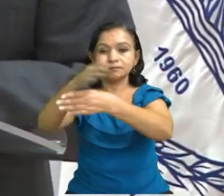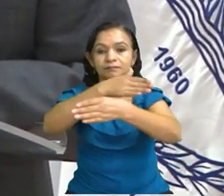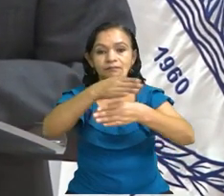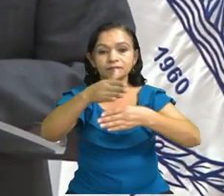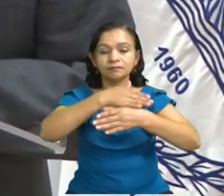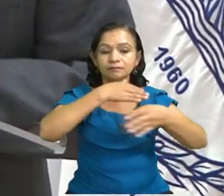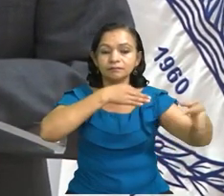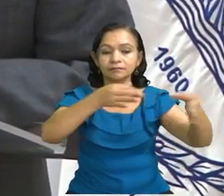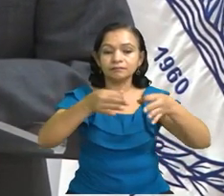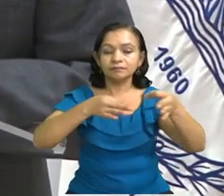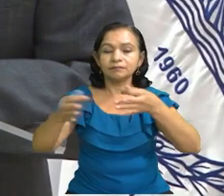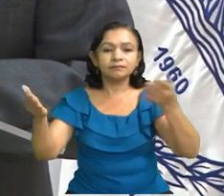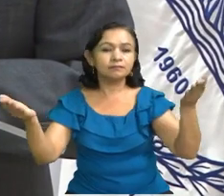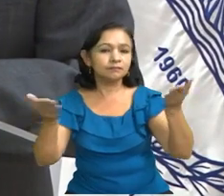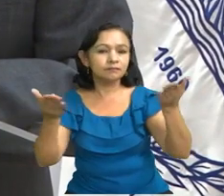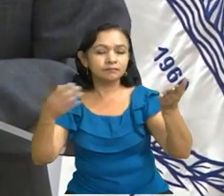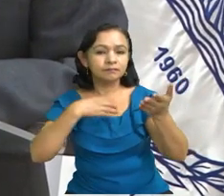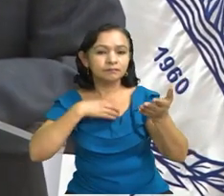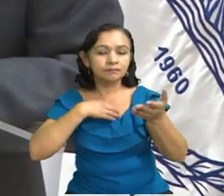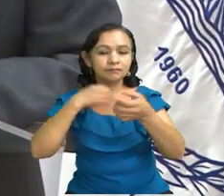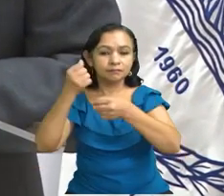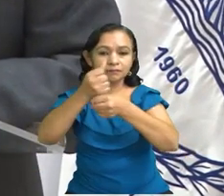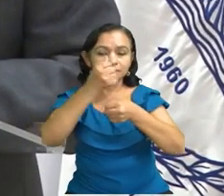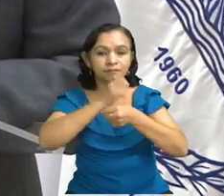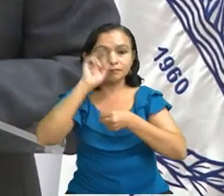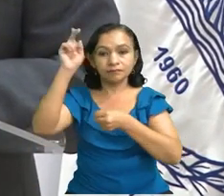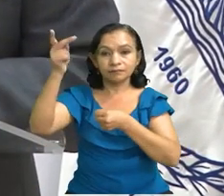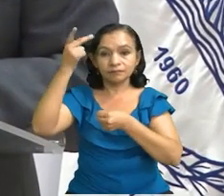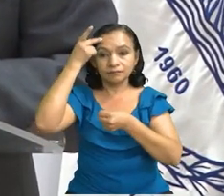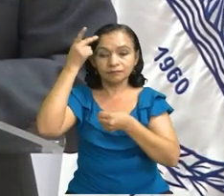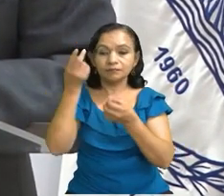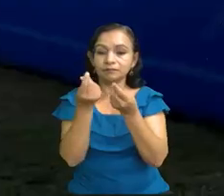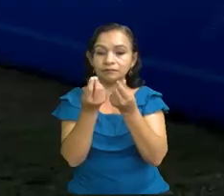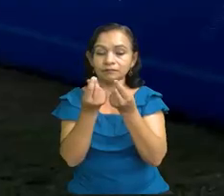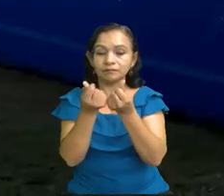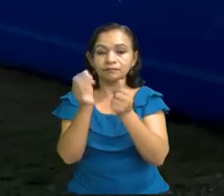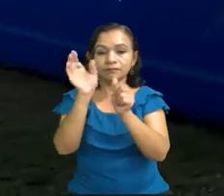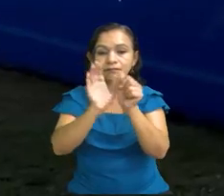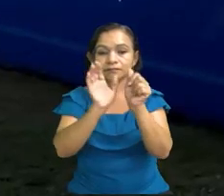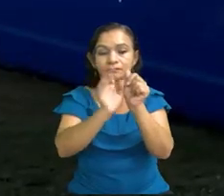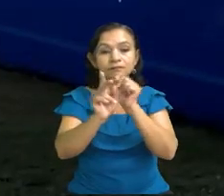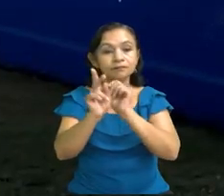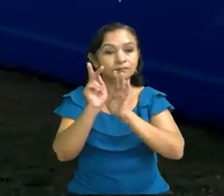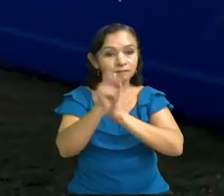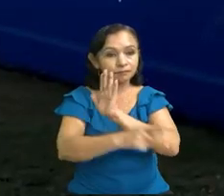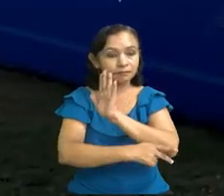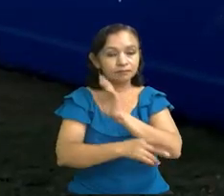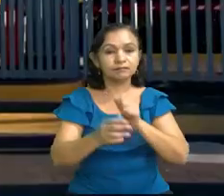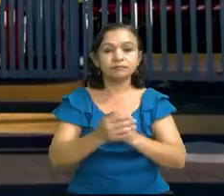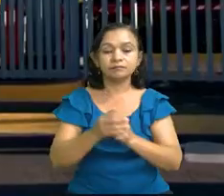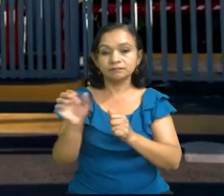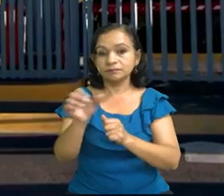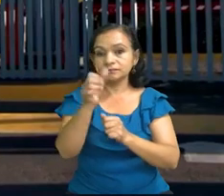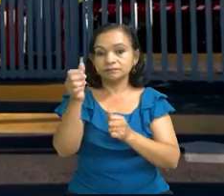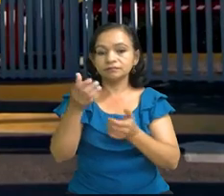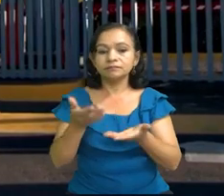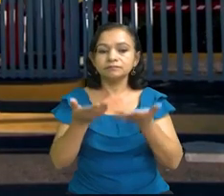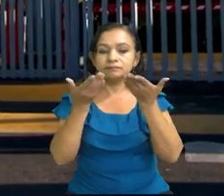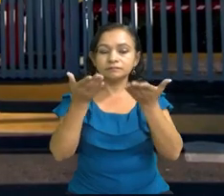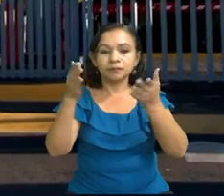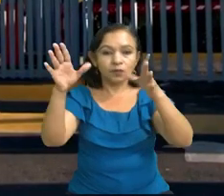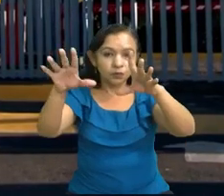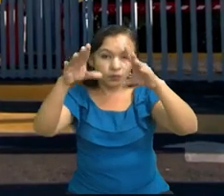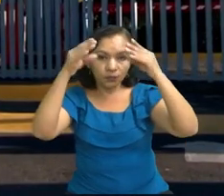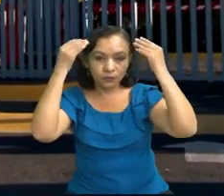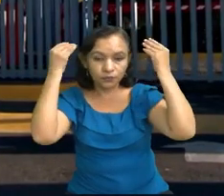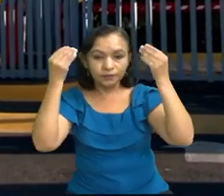funcionan y cómo opera la política monetaria en cada uno de sus países. Por otro lado, ofertará cursos